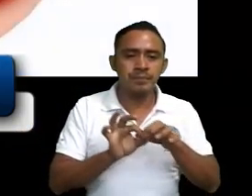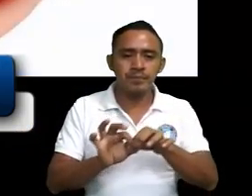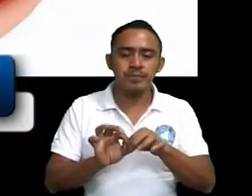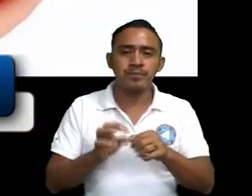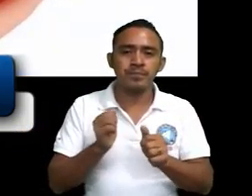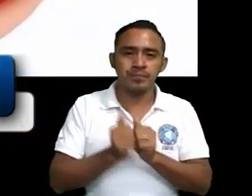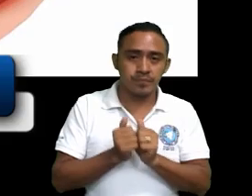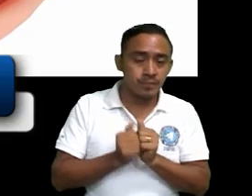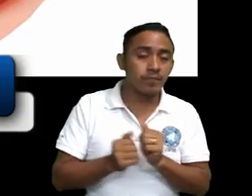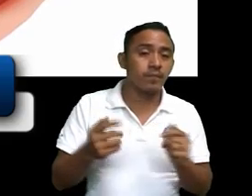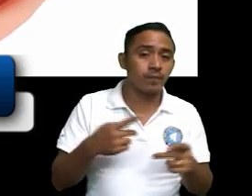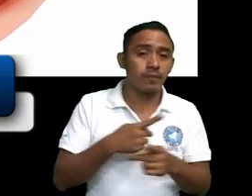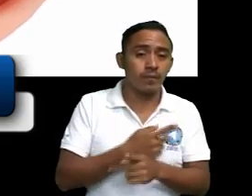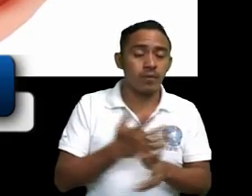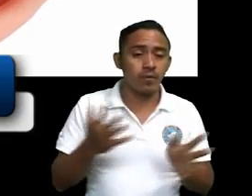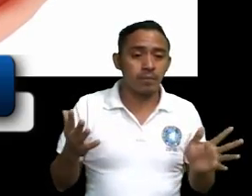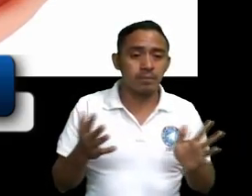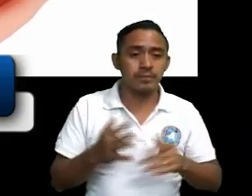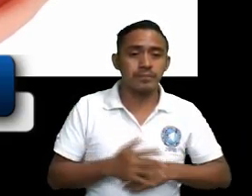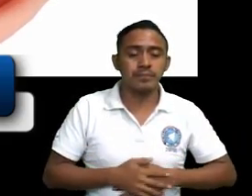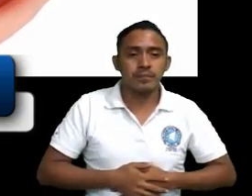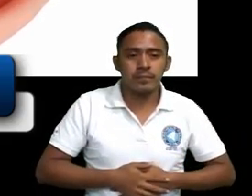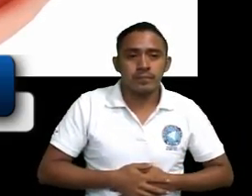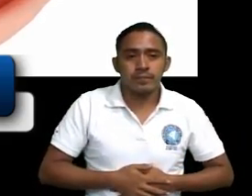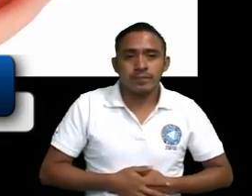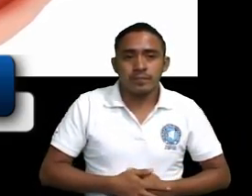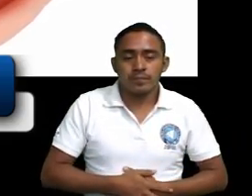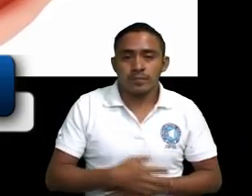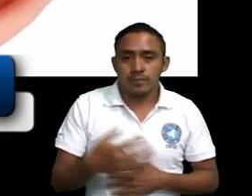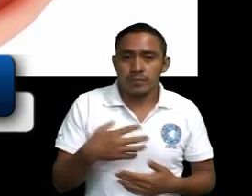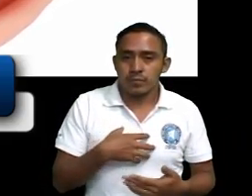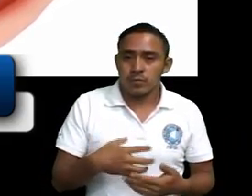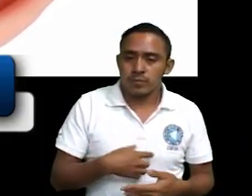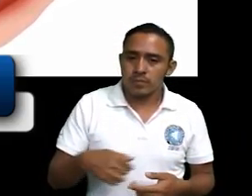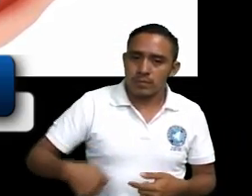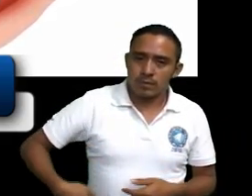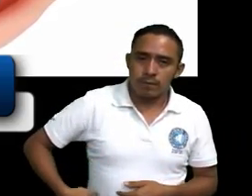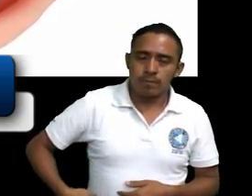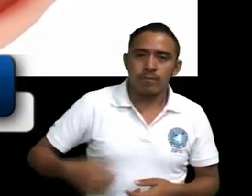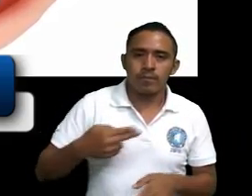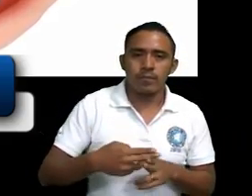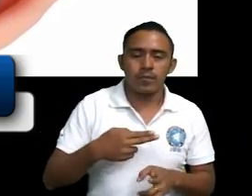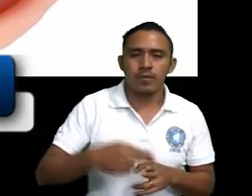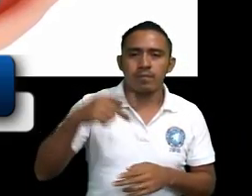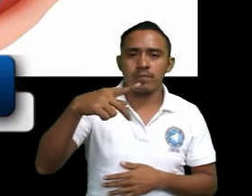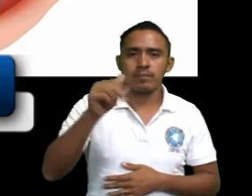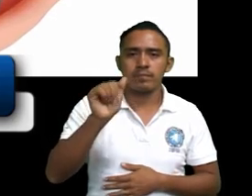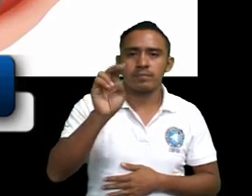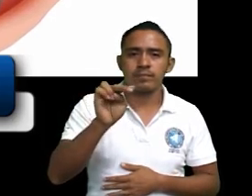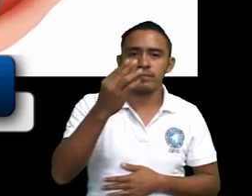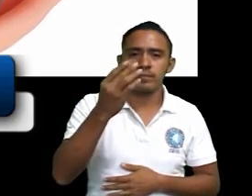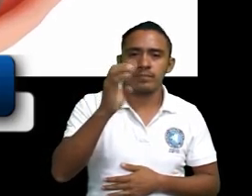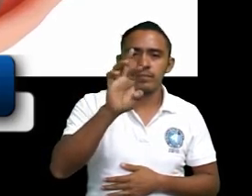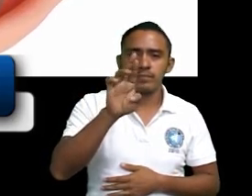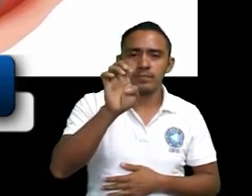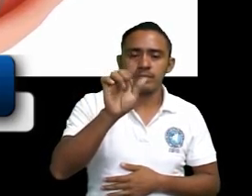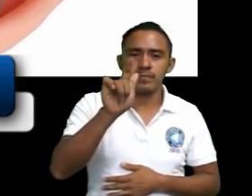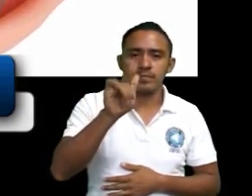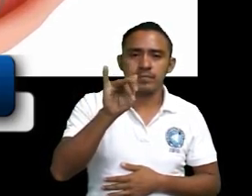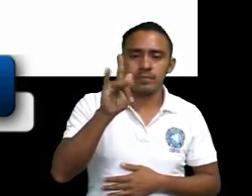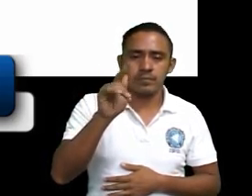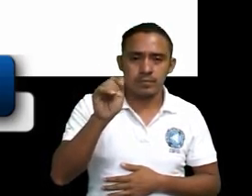las complicaciones más temidas de la presencia de piedras en la vesícula, que es la pancreatitis de origen biliar. Ajá. La